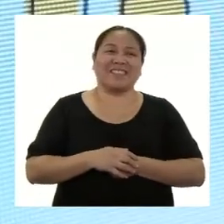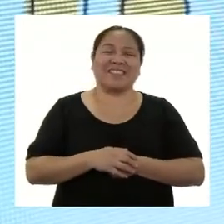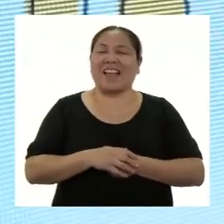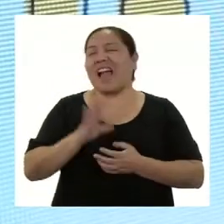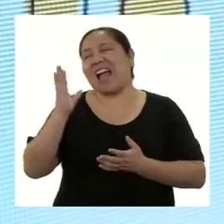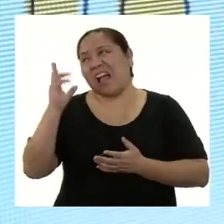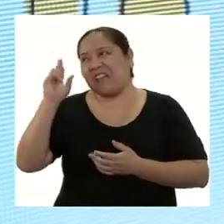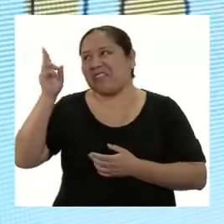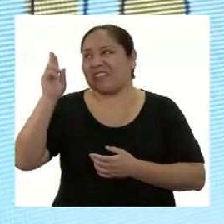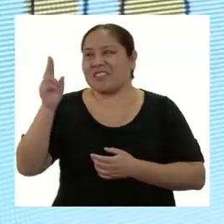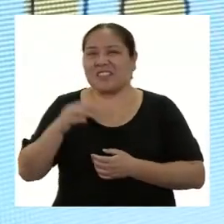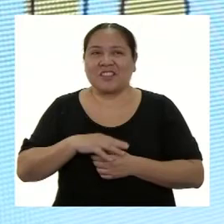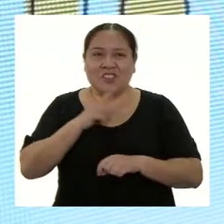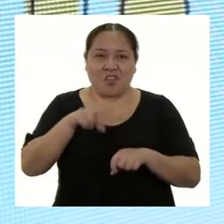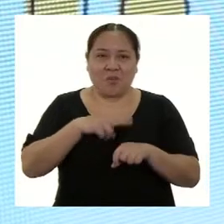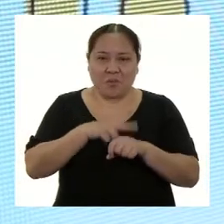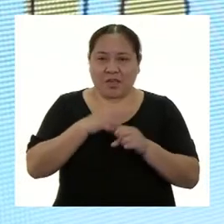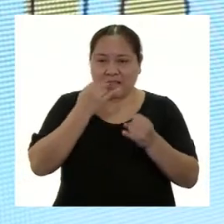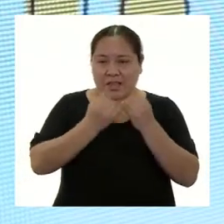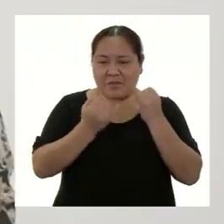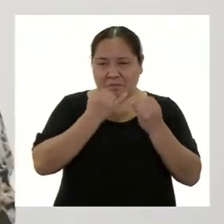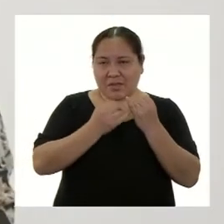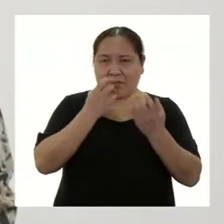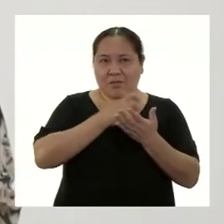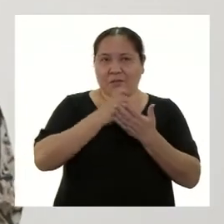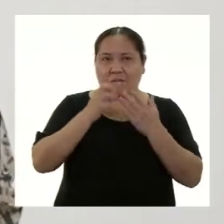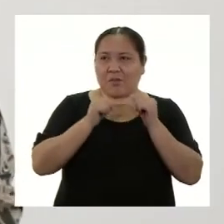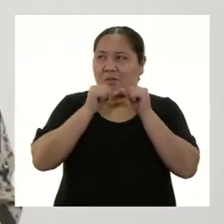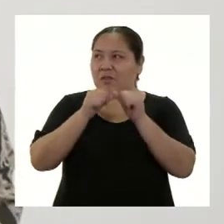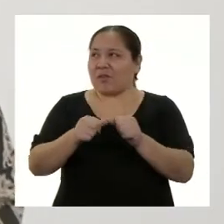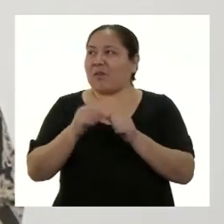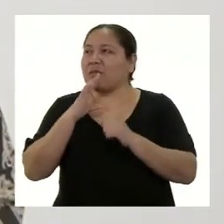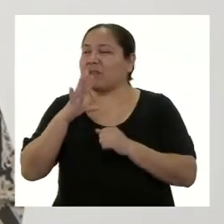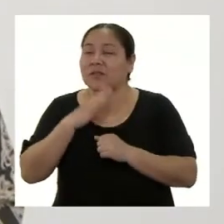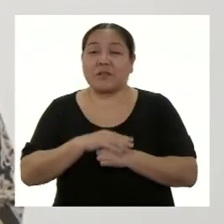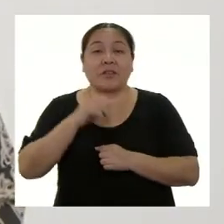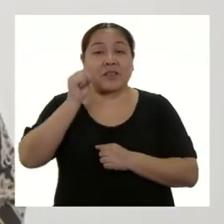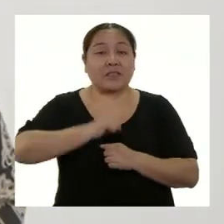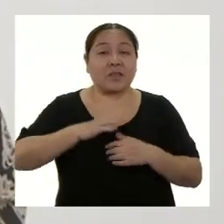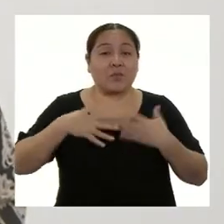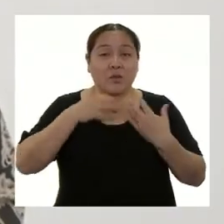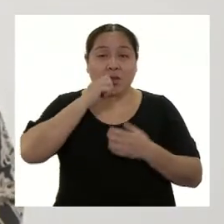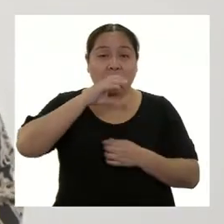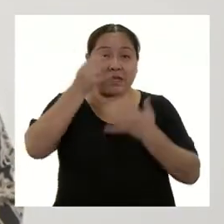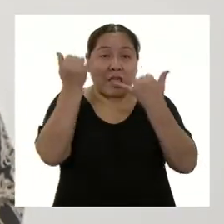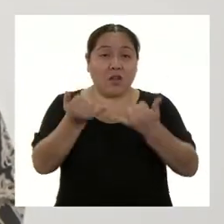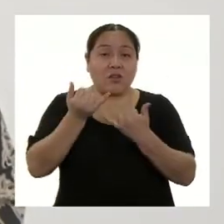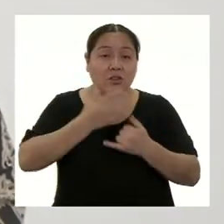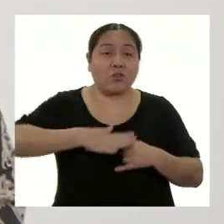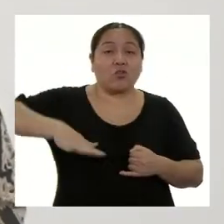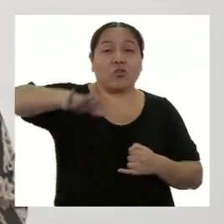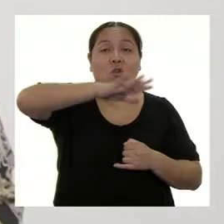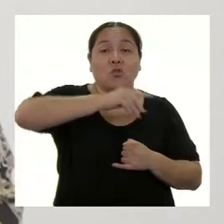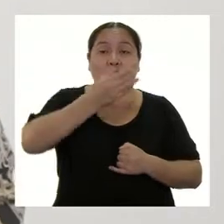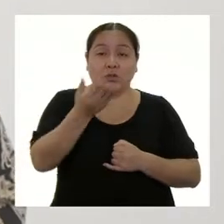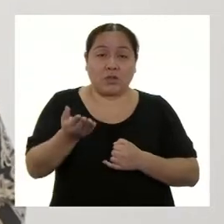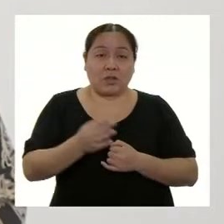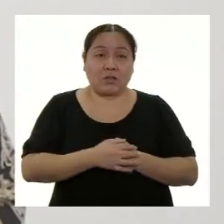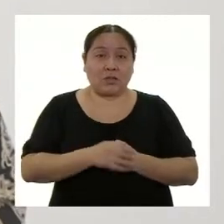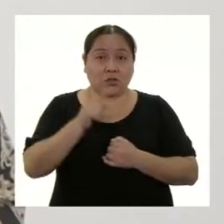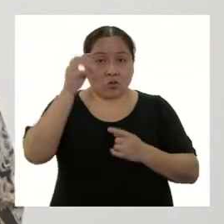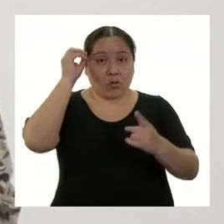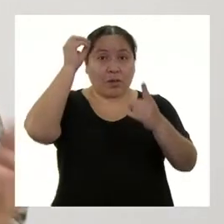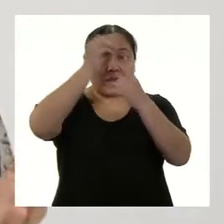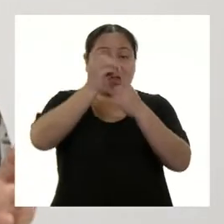Ay, profesora, que se acabe el programa y seguimos hablando. Lo que sí puedo compartir ahorita con todos ustedes es un